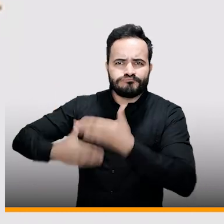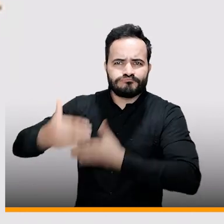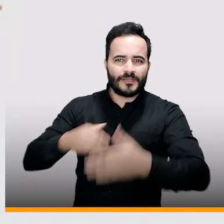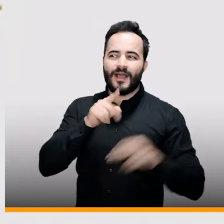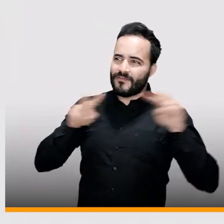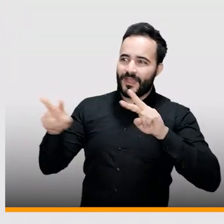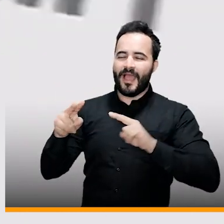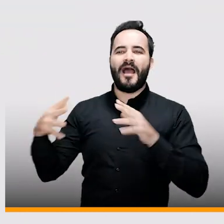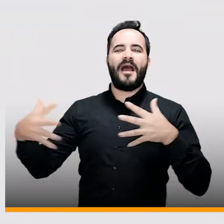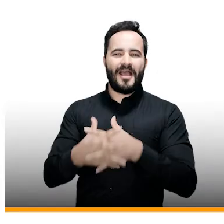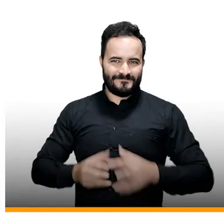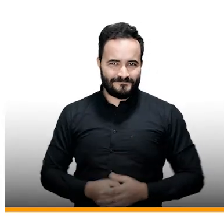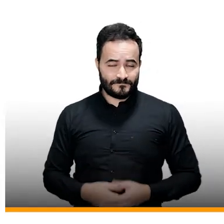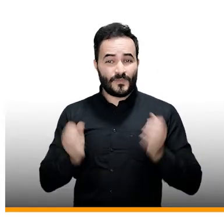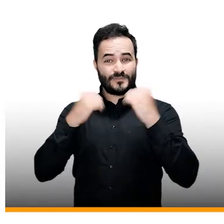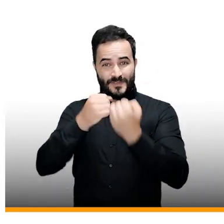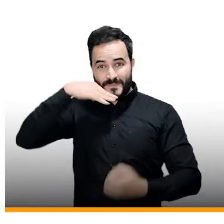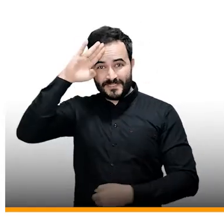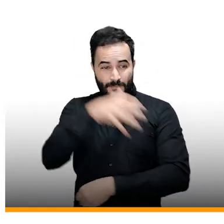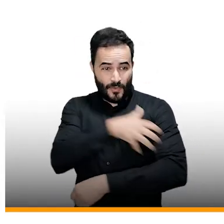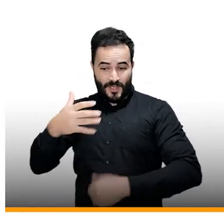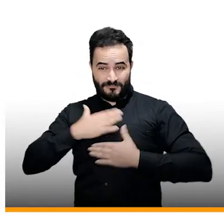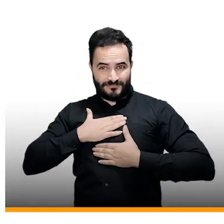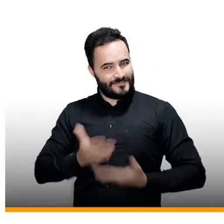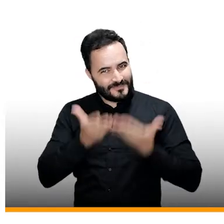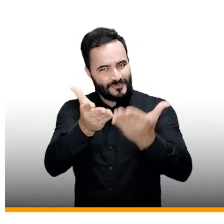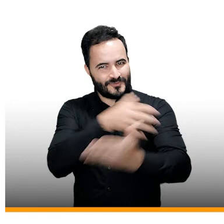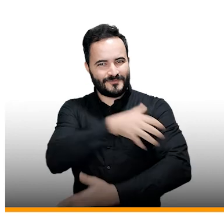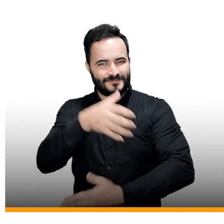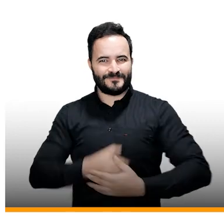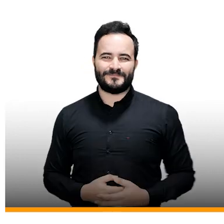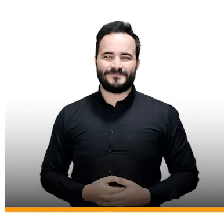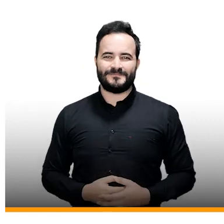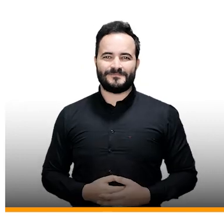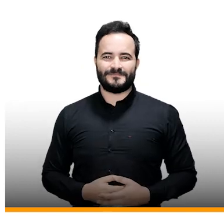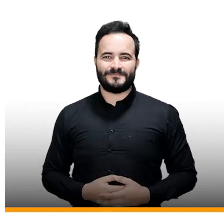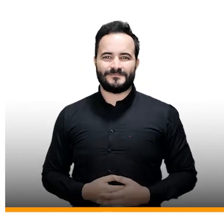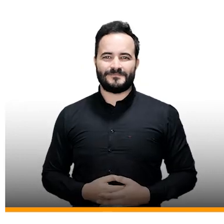actualizado sobre las actividades que realiza nuestra corporación. Consejo de Medellín, somos tú y yo.